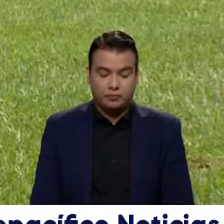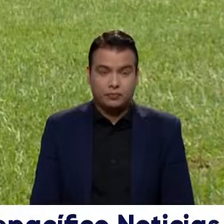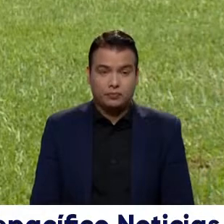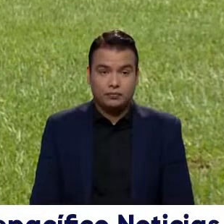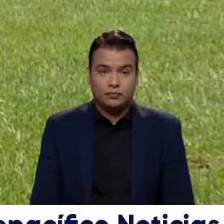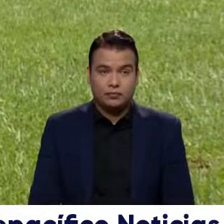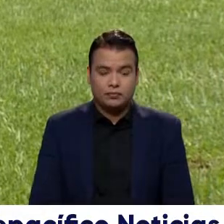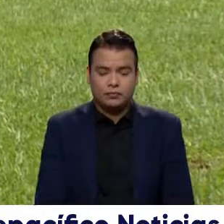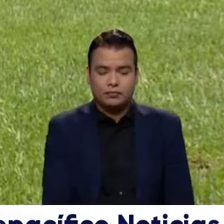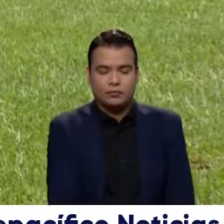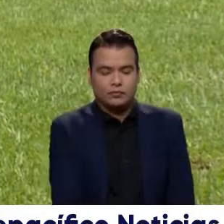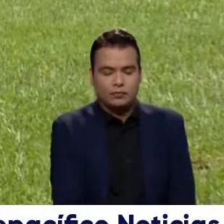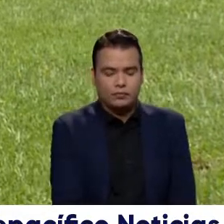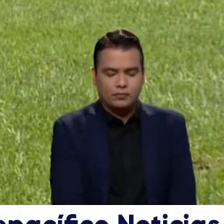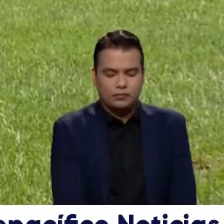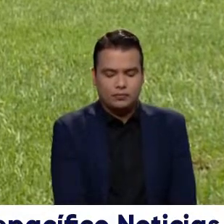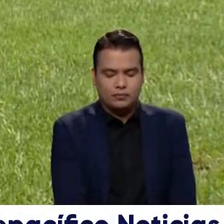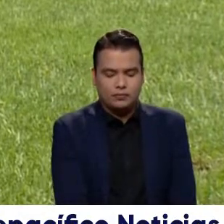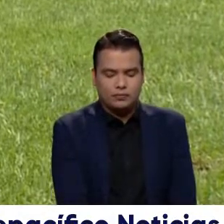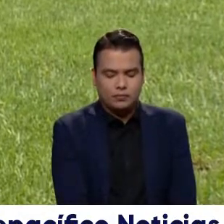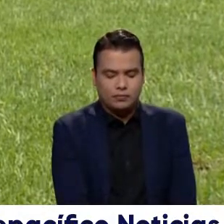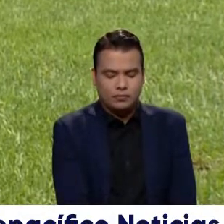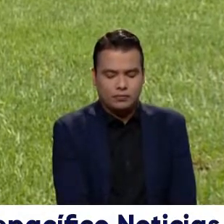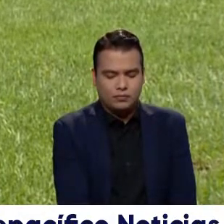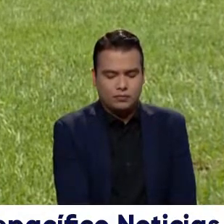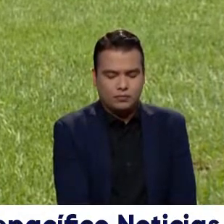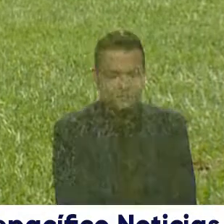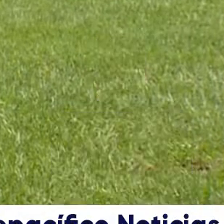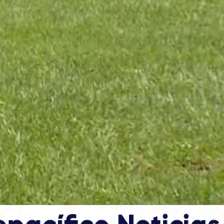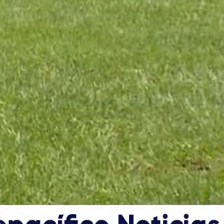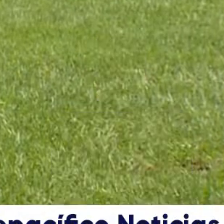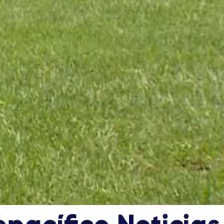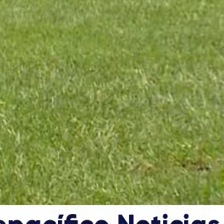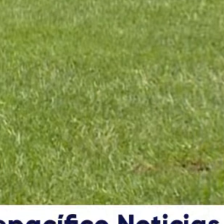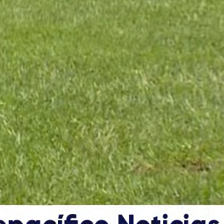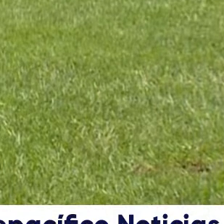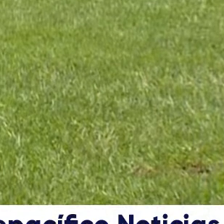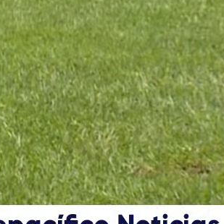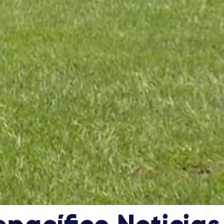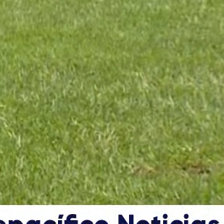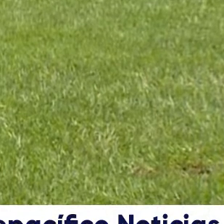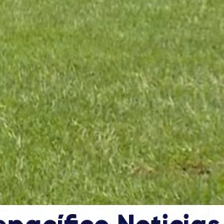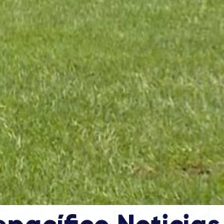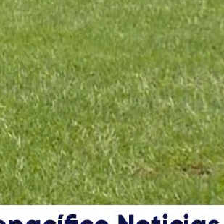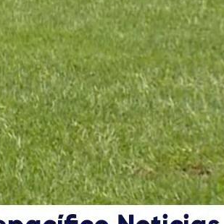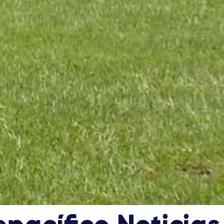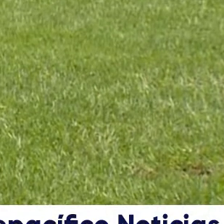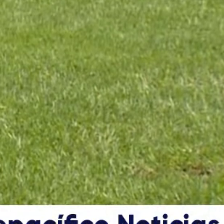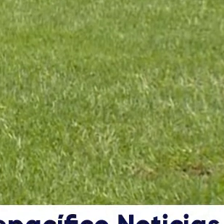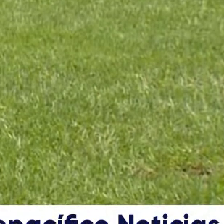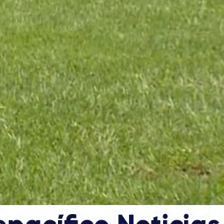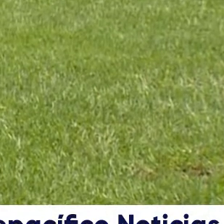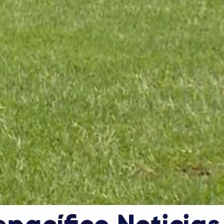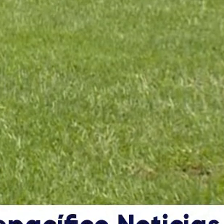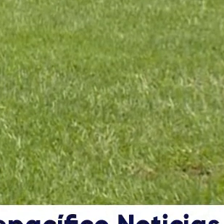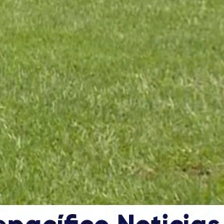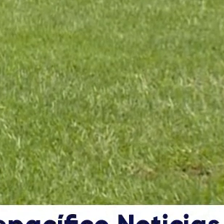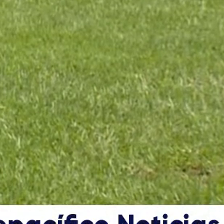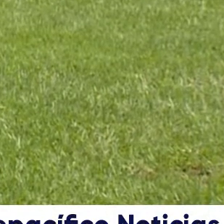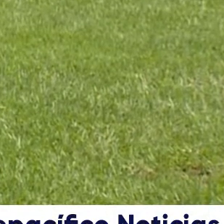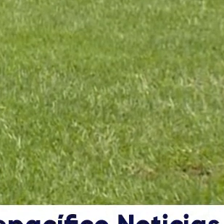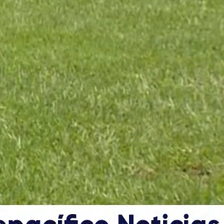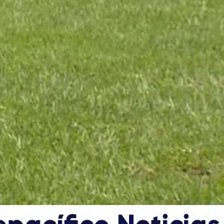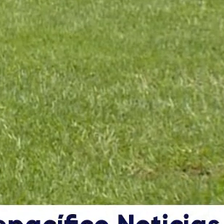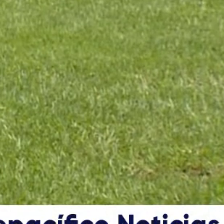Hola, ¿qué tal? Buenas tardes. A mis espaldas, la Selección Colombia realiza a esta hora su última sesión de entrenamiento de cara al